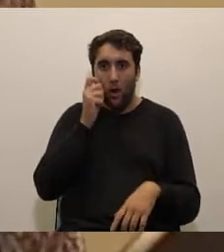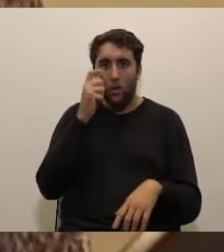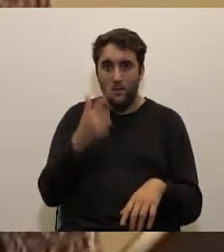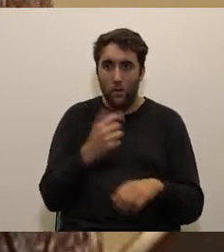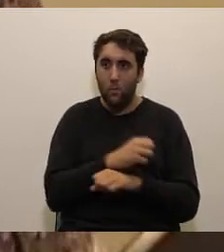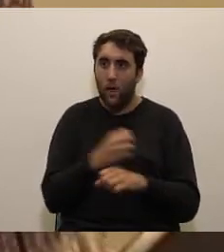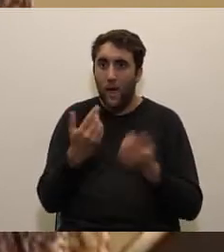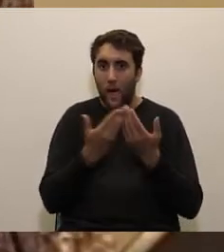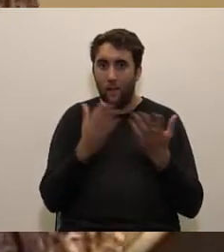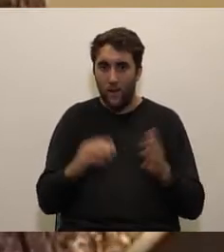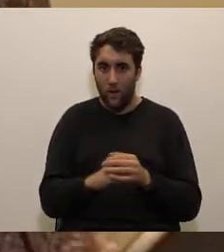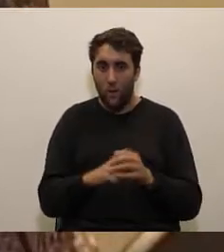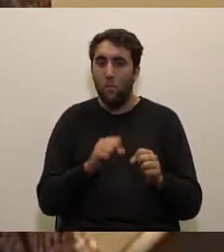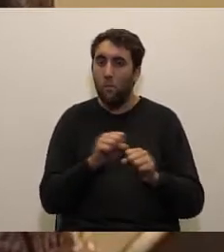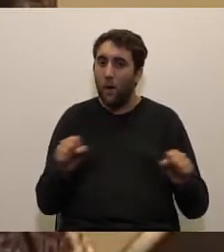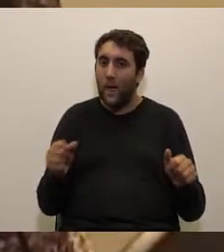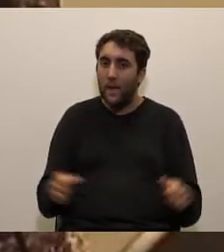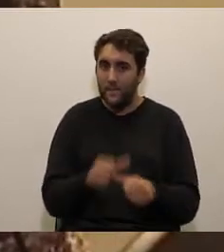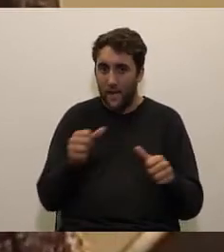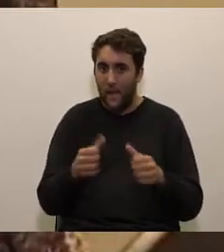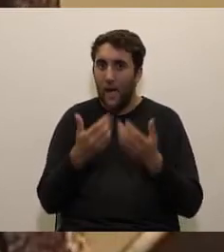abiertos y permanezcan abiertos.